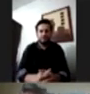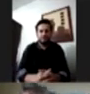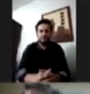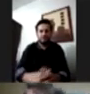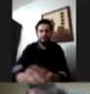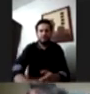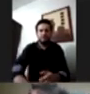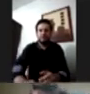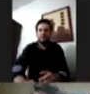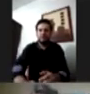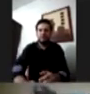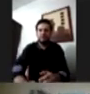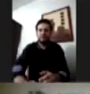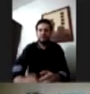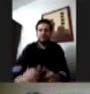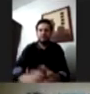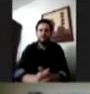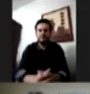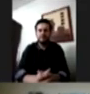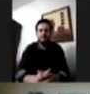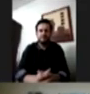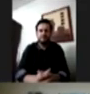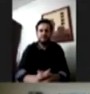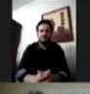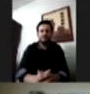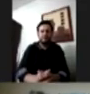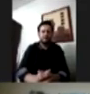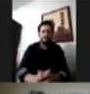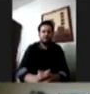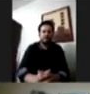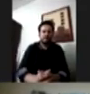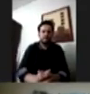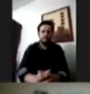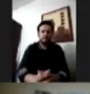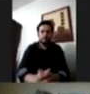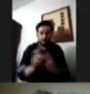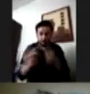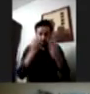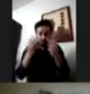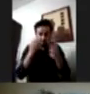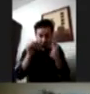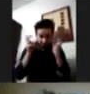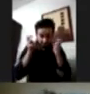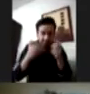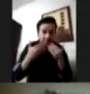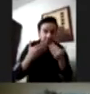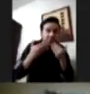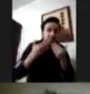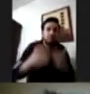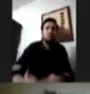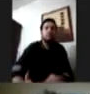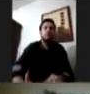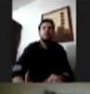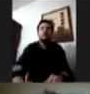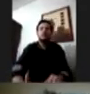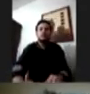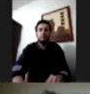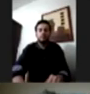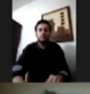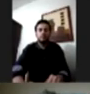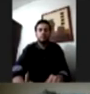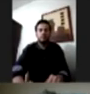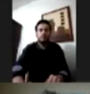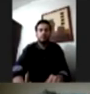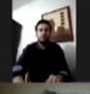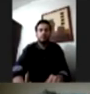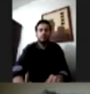Bueno, pues, ¿ya me escuchan? Sí, te escuchamos, Jennifer. Bueno, pues, como pudieron